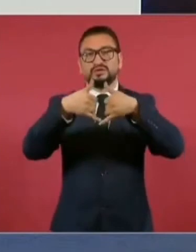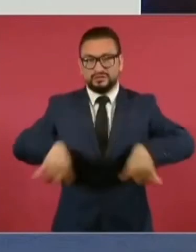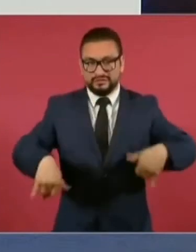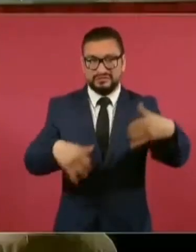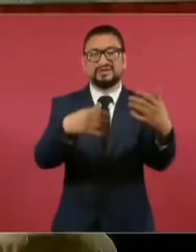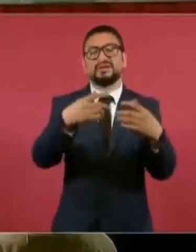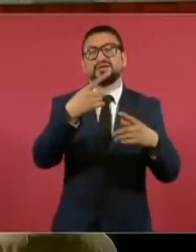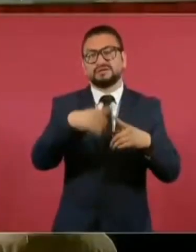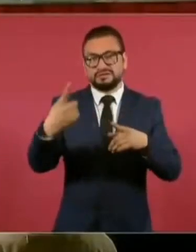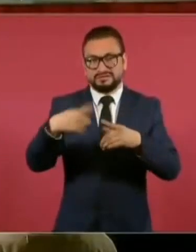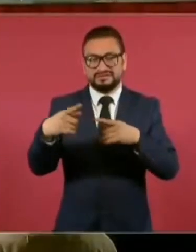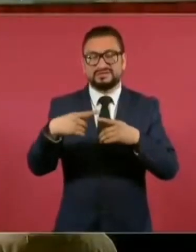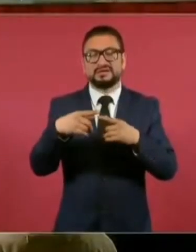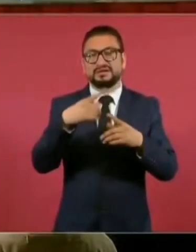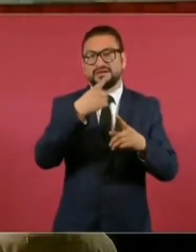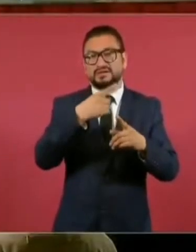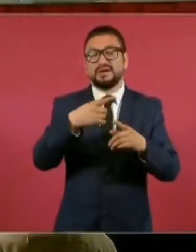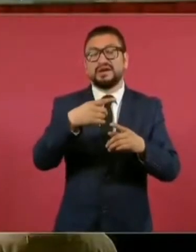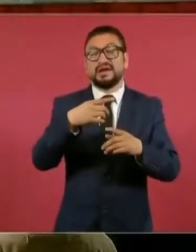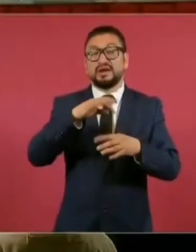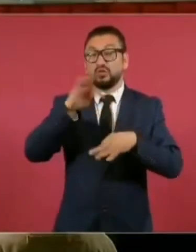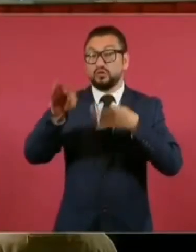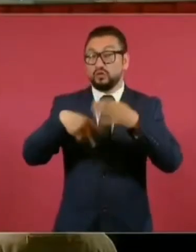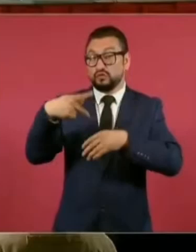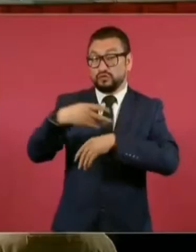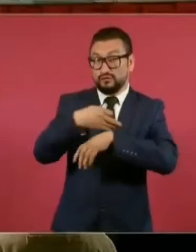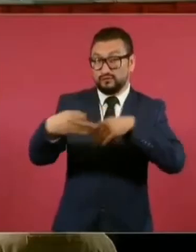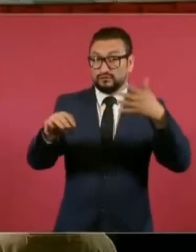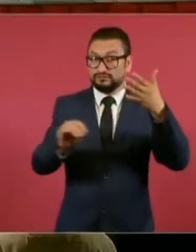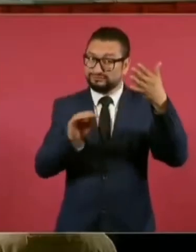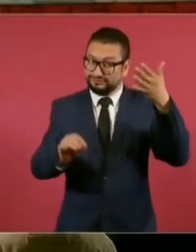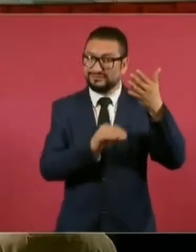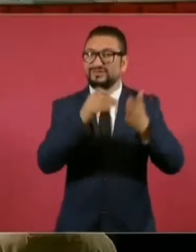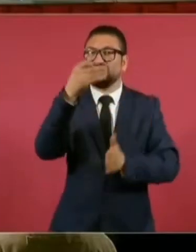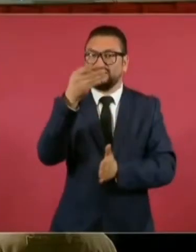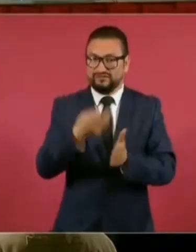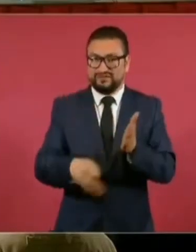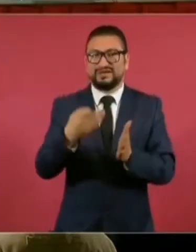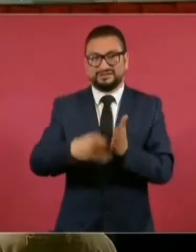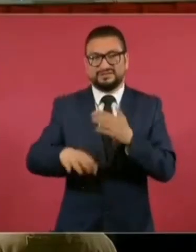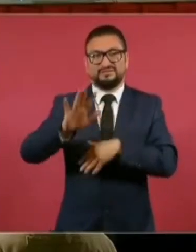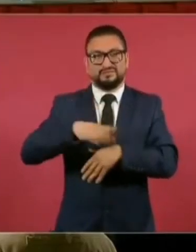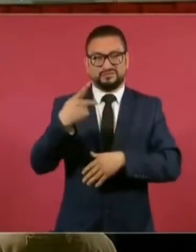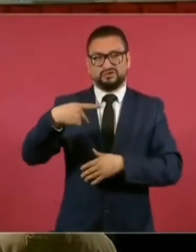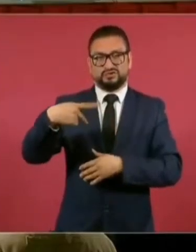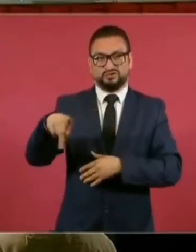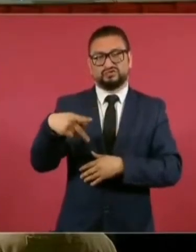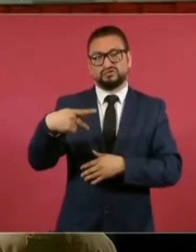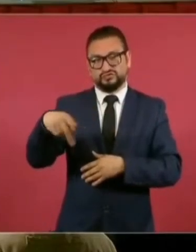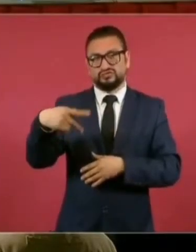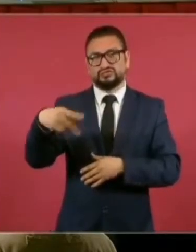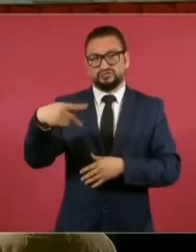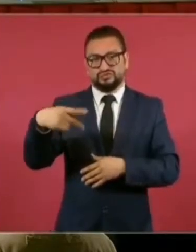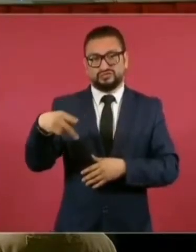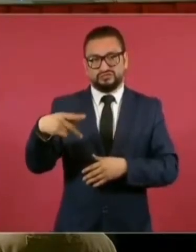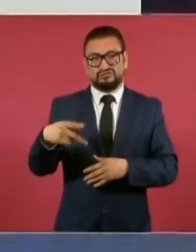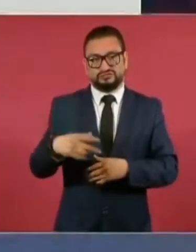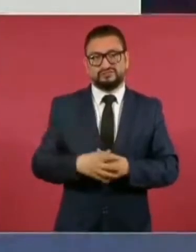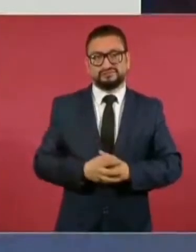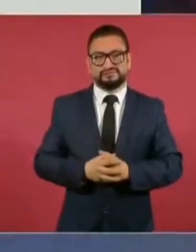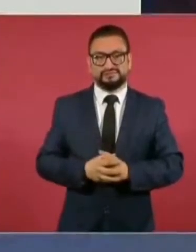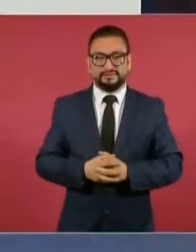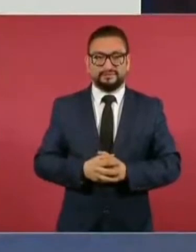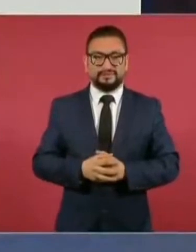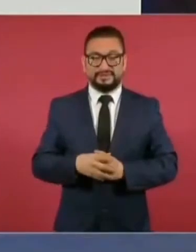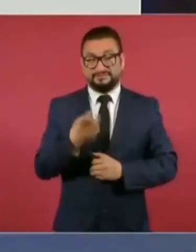suegros, yernos y muchos otros familiares que también forman parte de